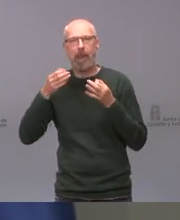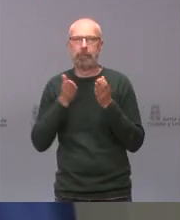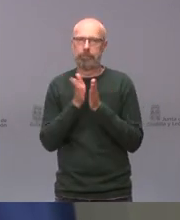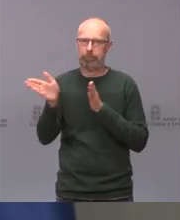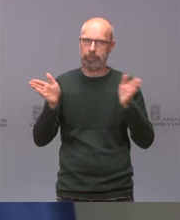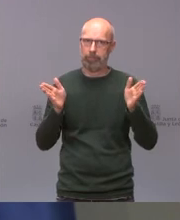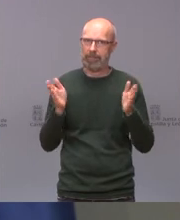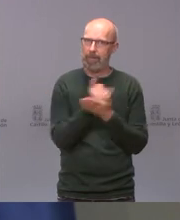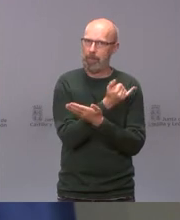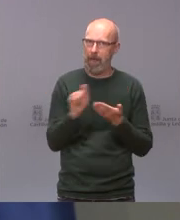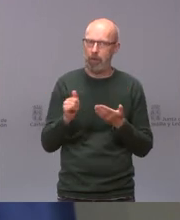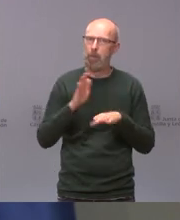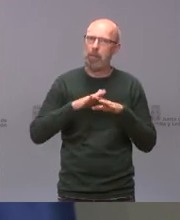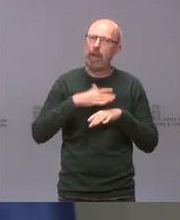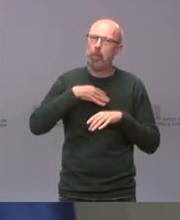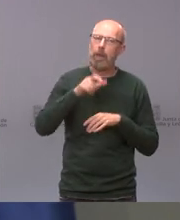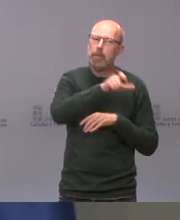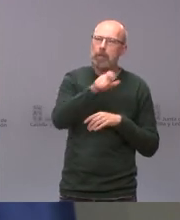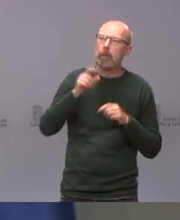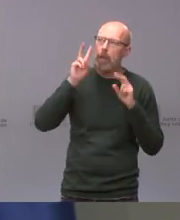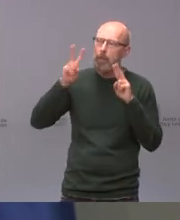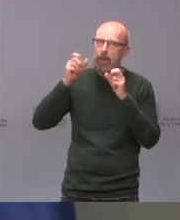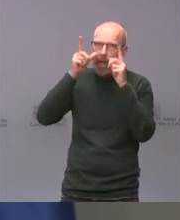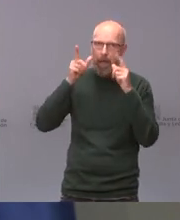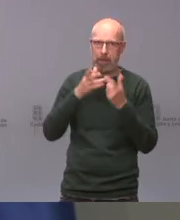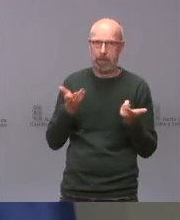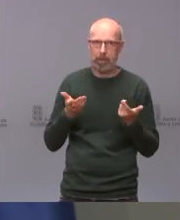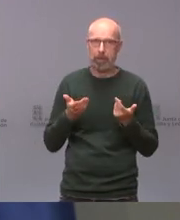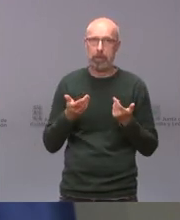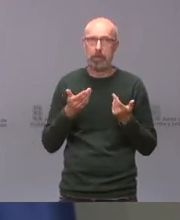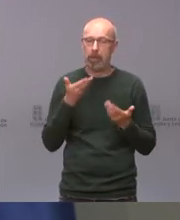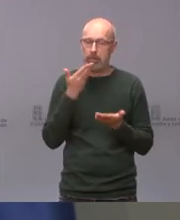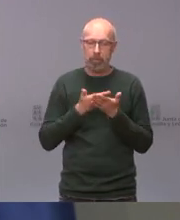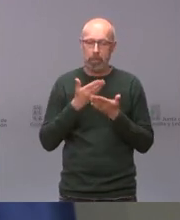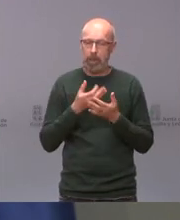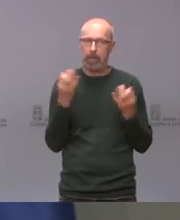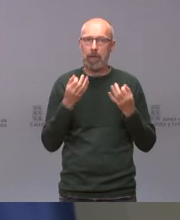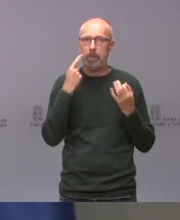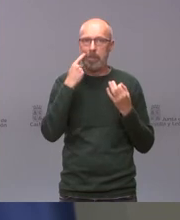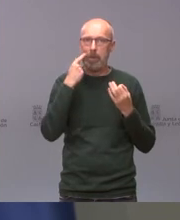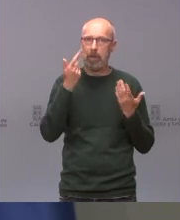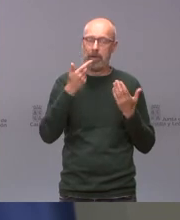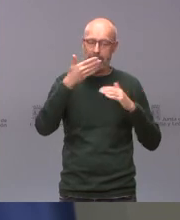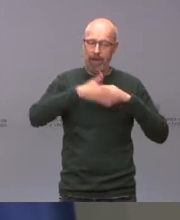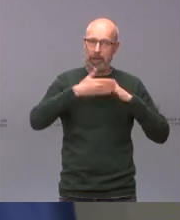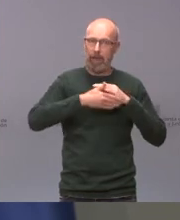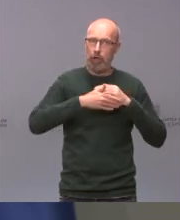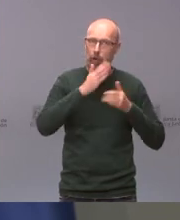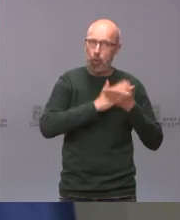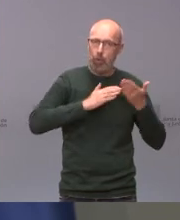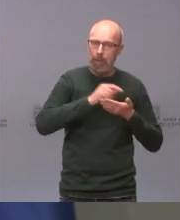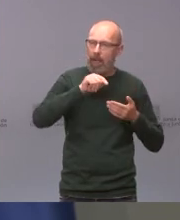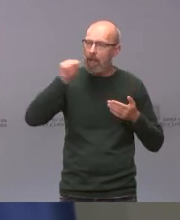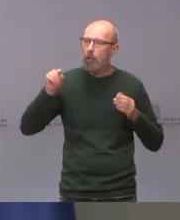Y los hechos son qué restricciones ha habido en cada comunidad, a qué sectores ha afectado,